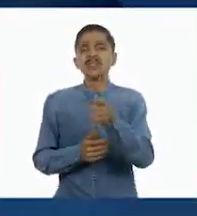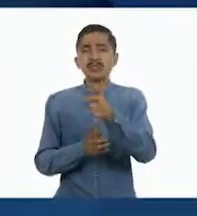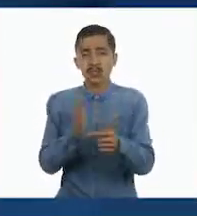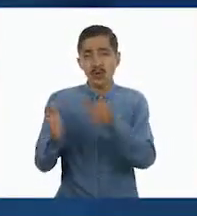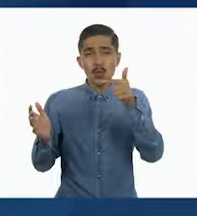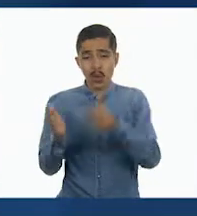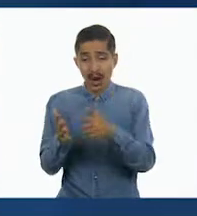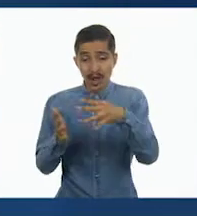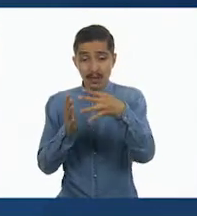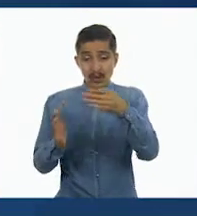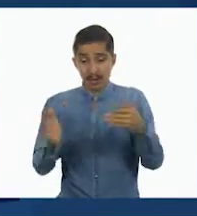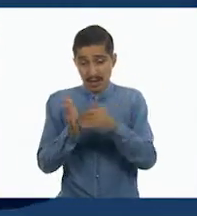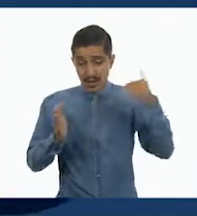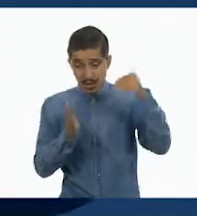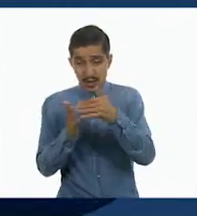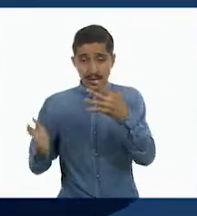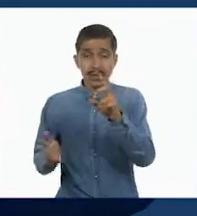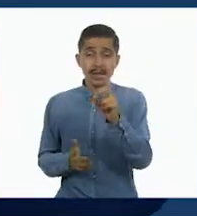fuera de